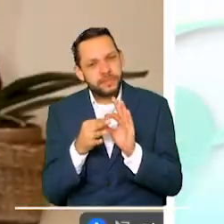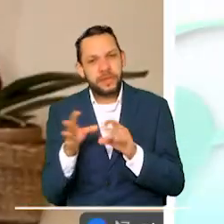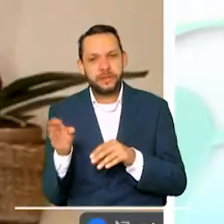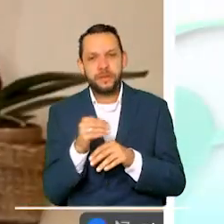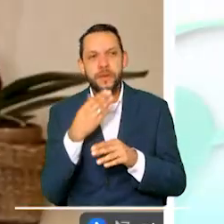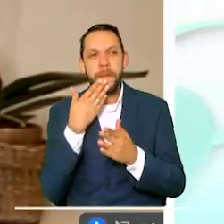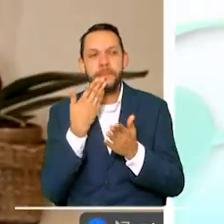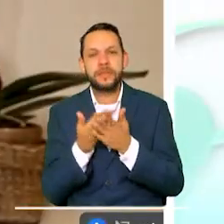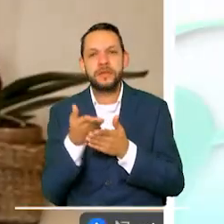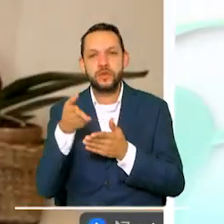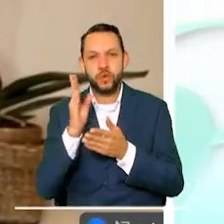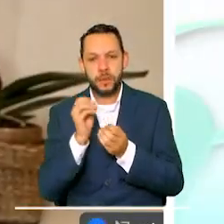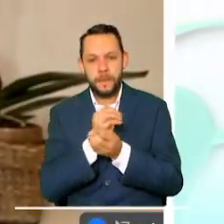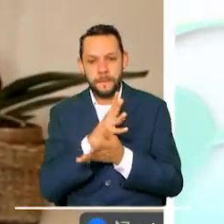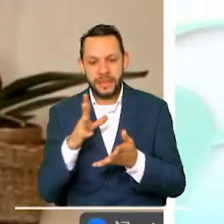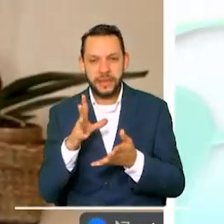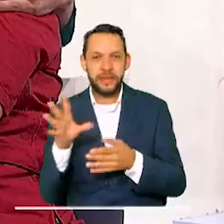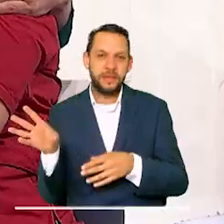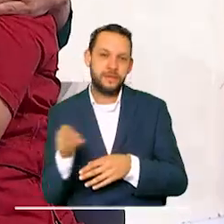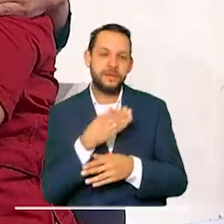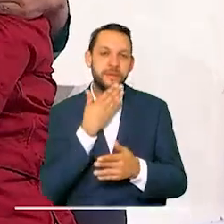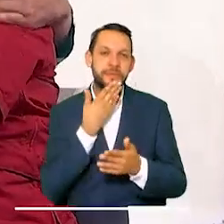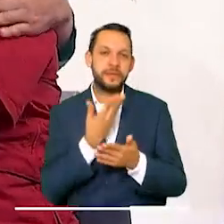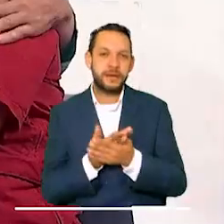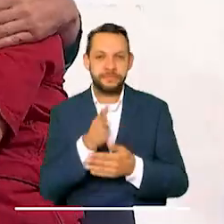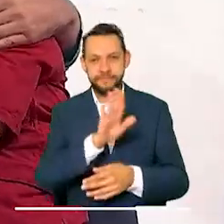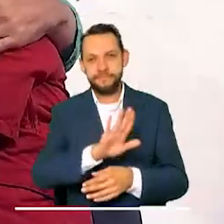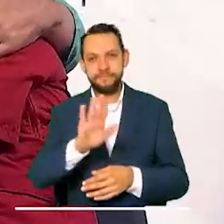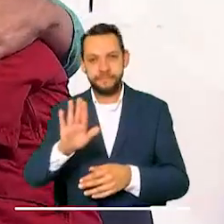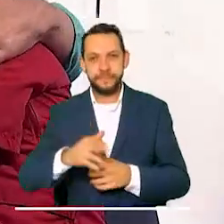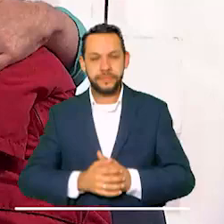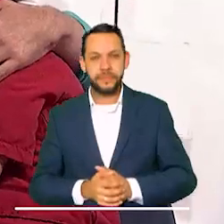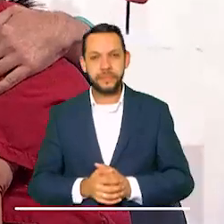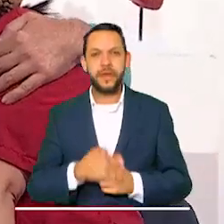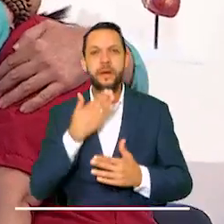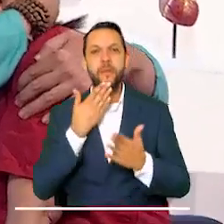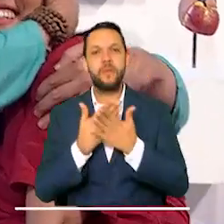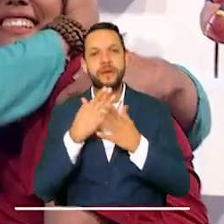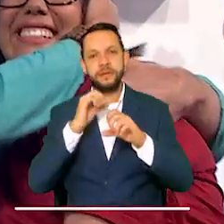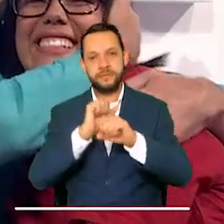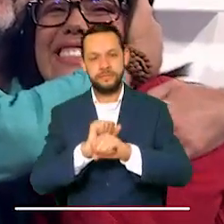Roberto. Gracias, doctora. A todos ustedes. Feliz noche.